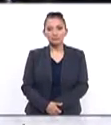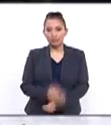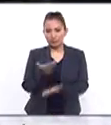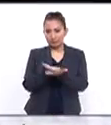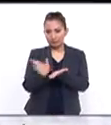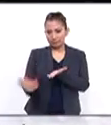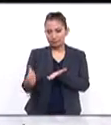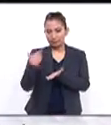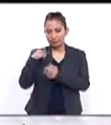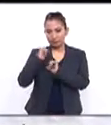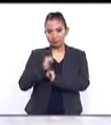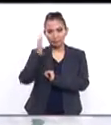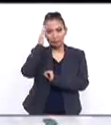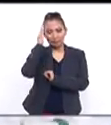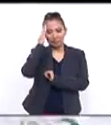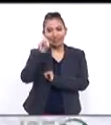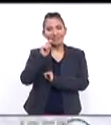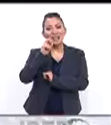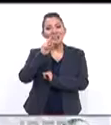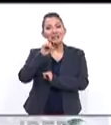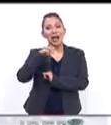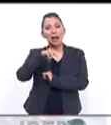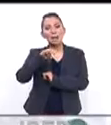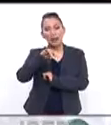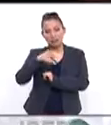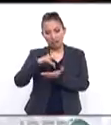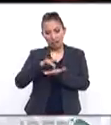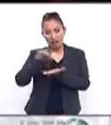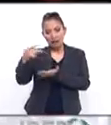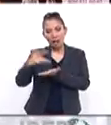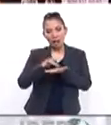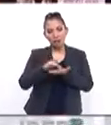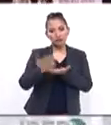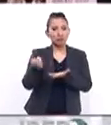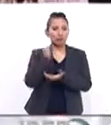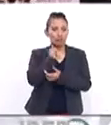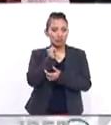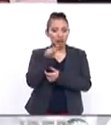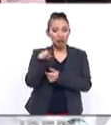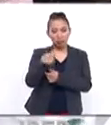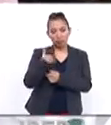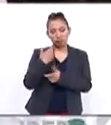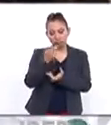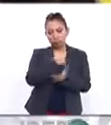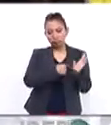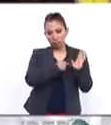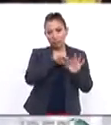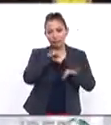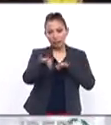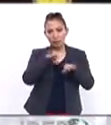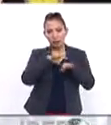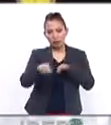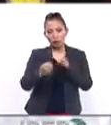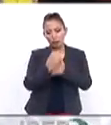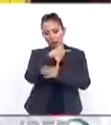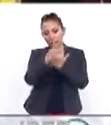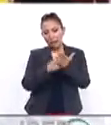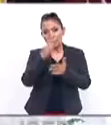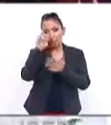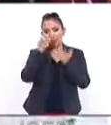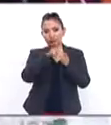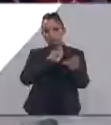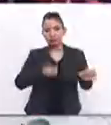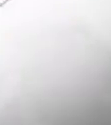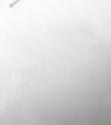Por su parte, la primera ministra Theresa May agradeció el respaldo del Parlamento y se comprometió a trabajar en un nuevo plan del Brexit.